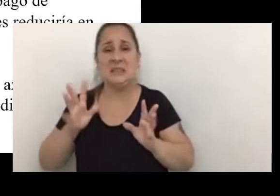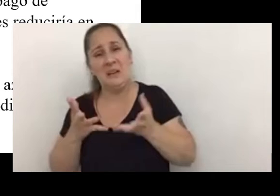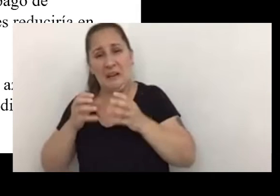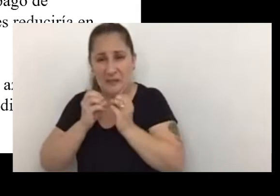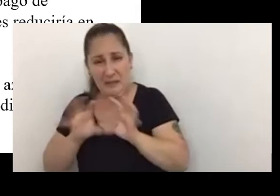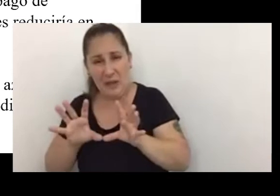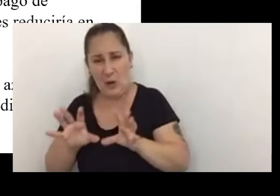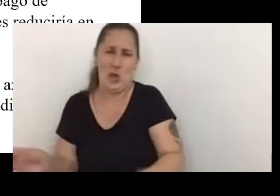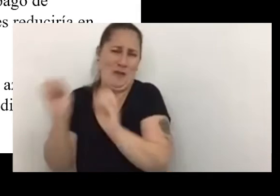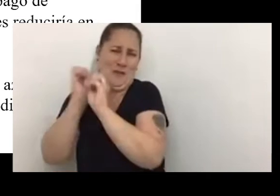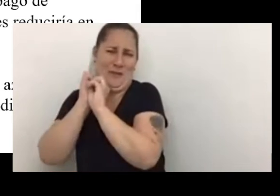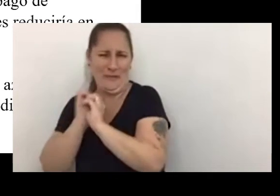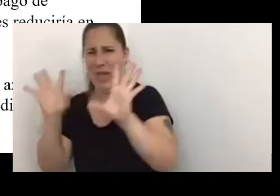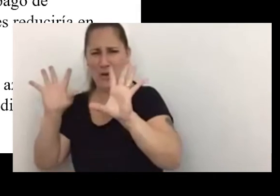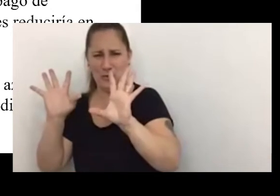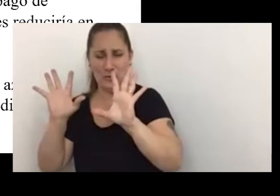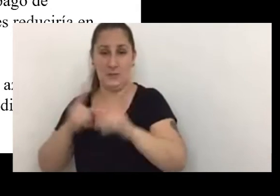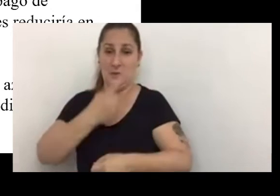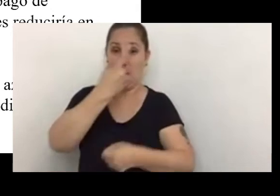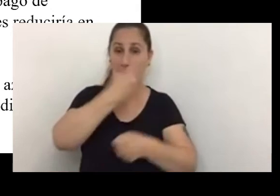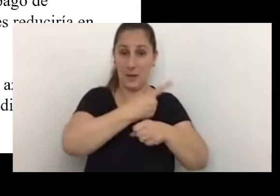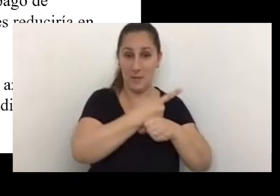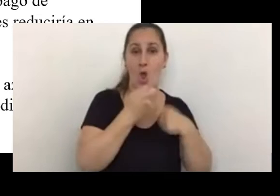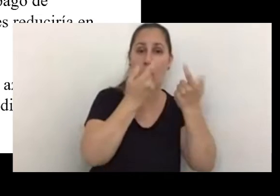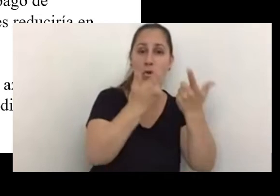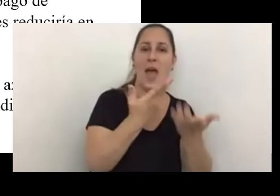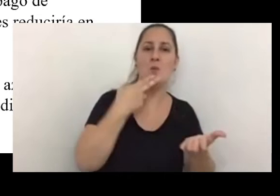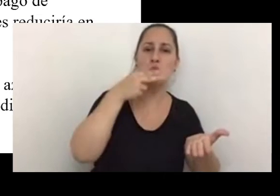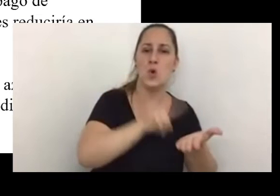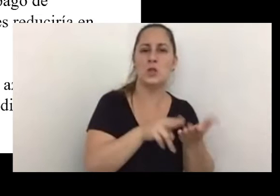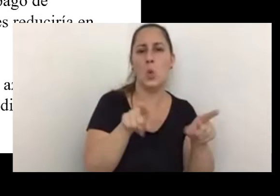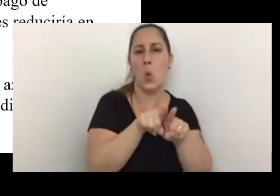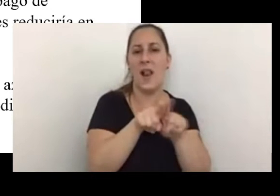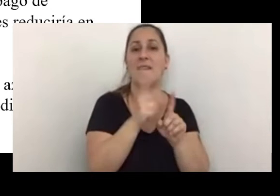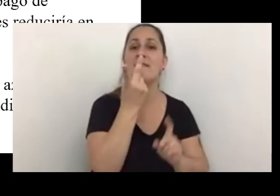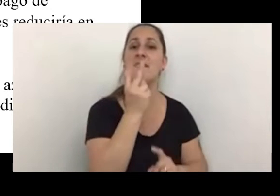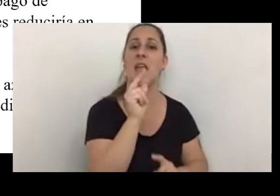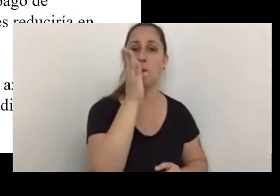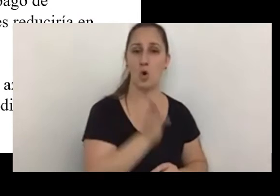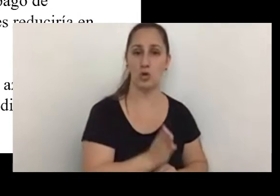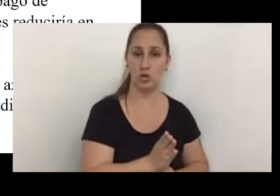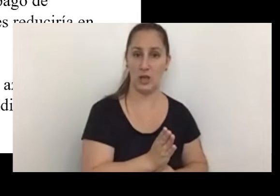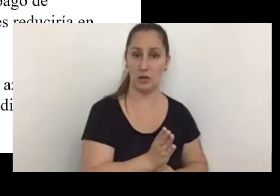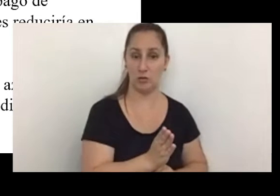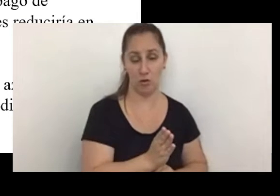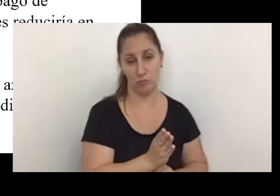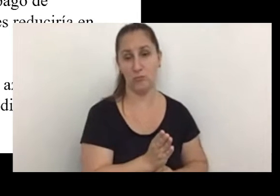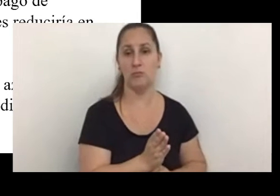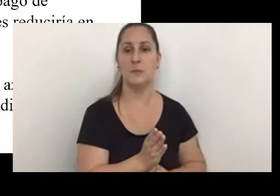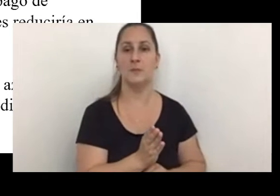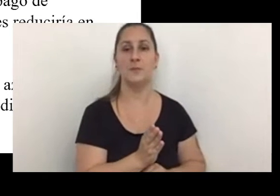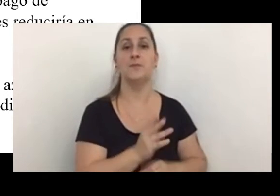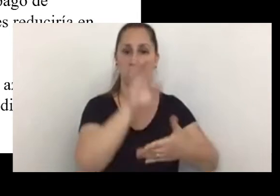feos. A los primeros se les aplicaría un impuesto equivalente al 20%, ¿sí? O sea, está catalogado en